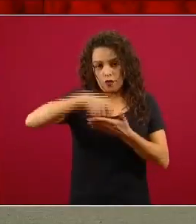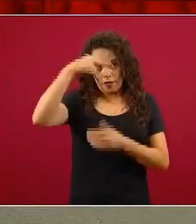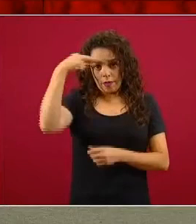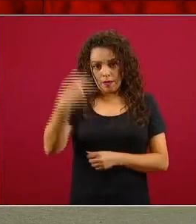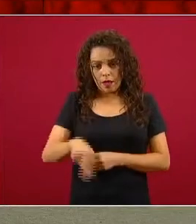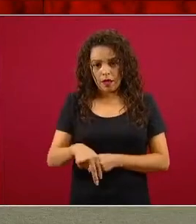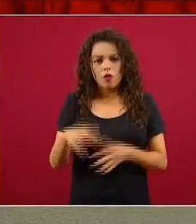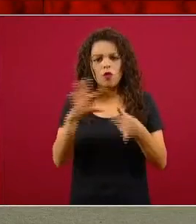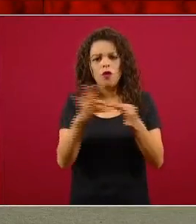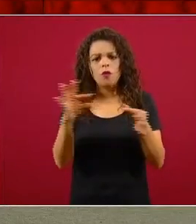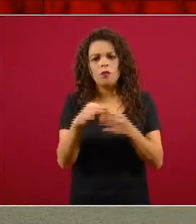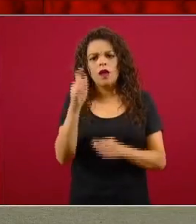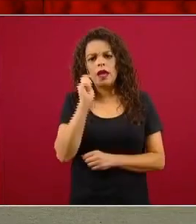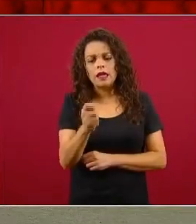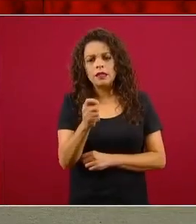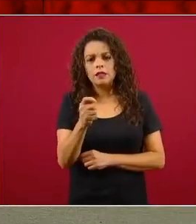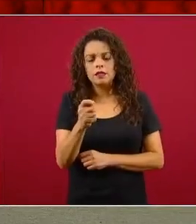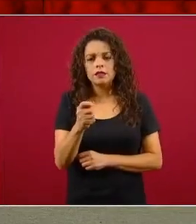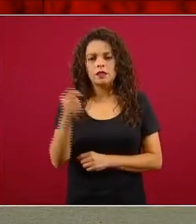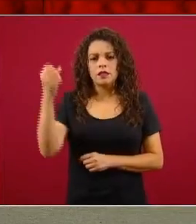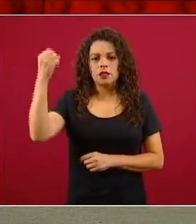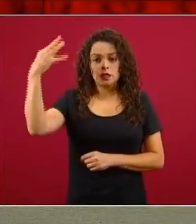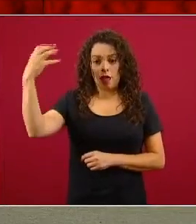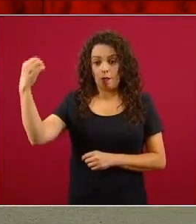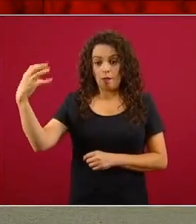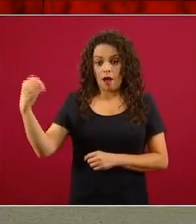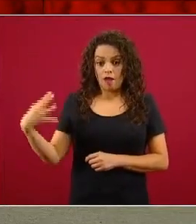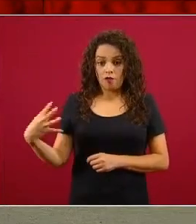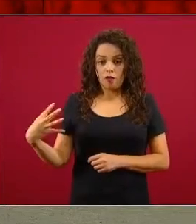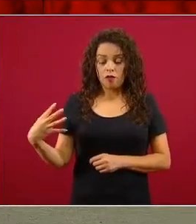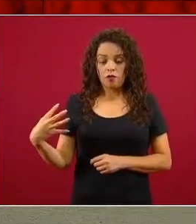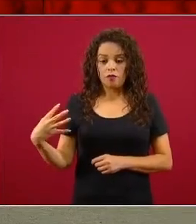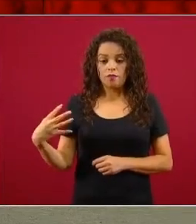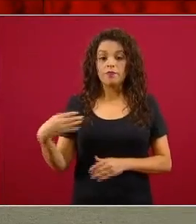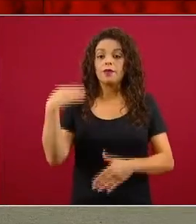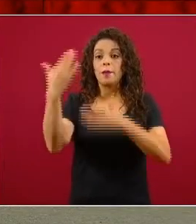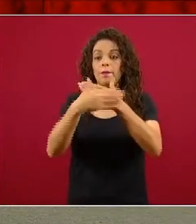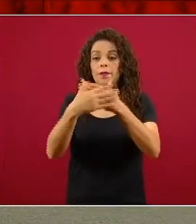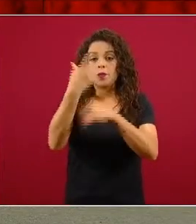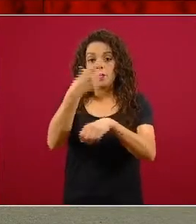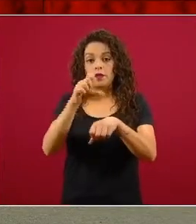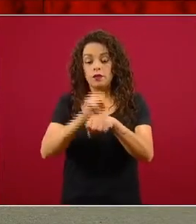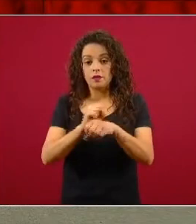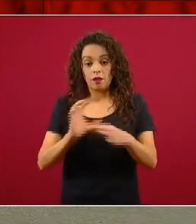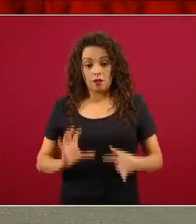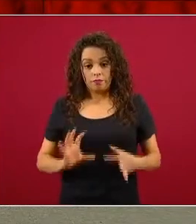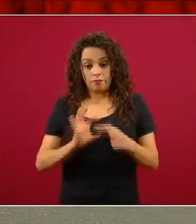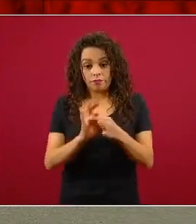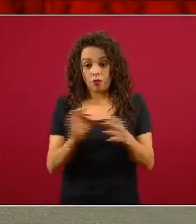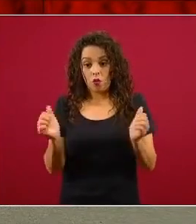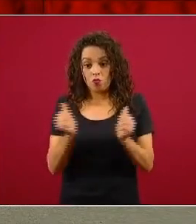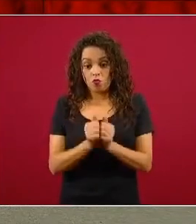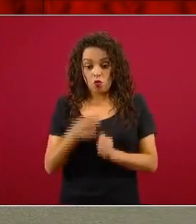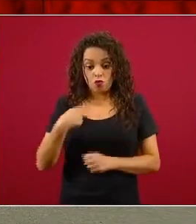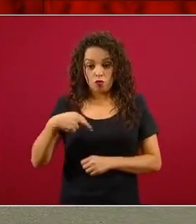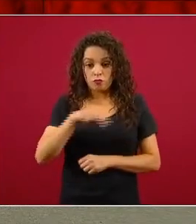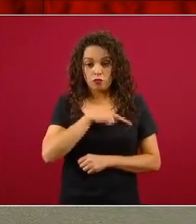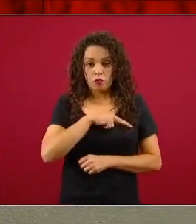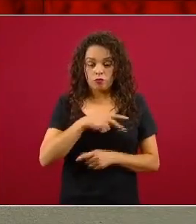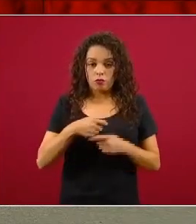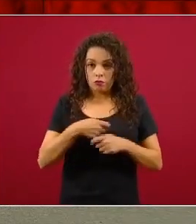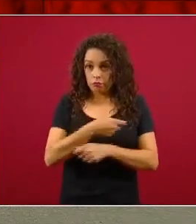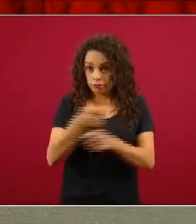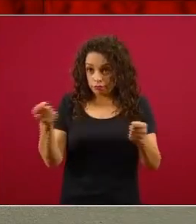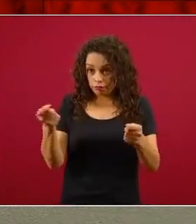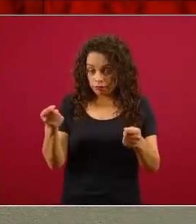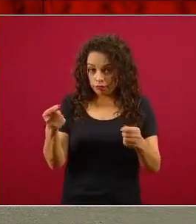comentaron sobre el semáforo que se tendrán en sus entidades la siguiente semana, corresponde con lo que les hemos mandado nosotros,